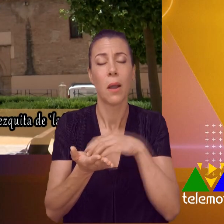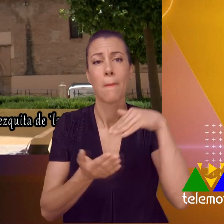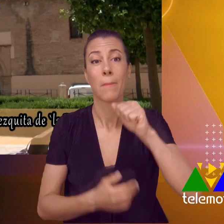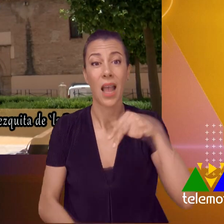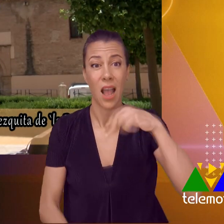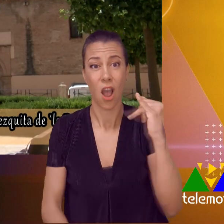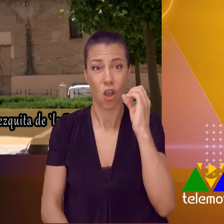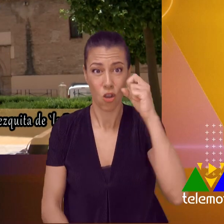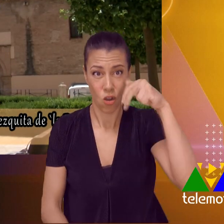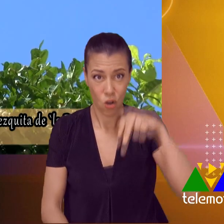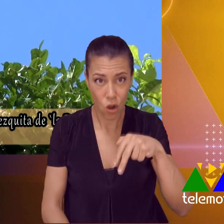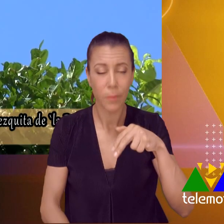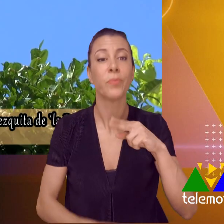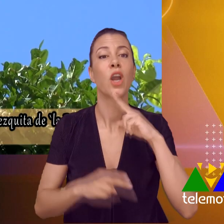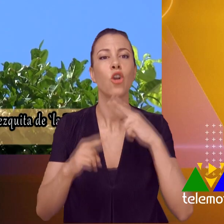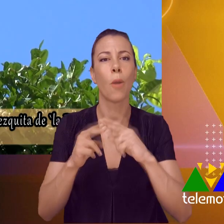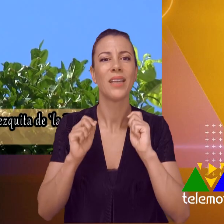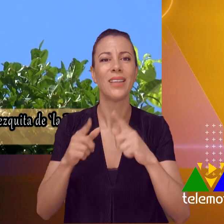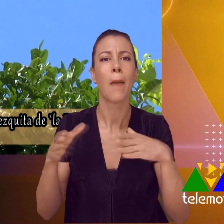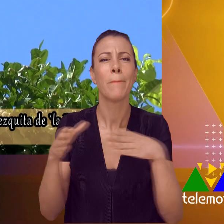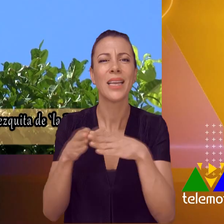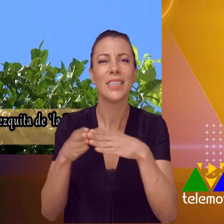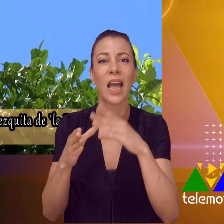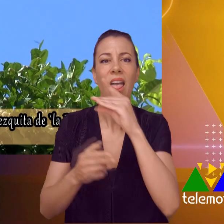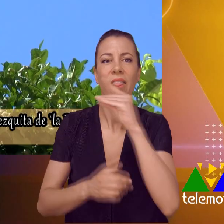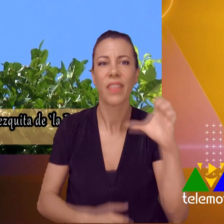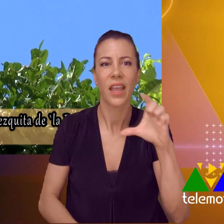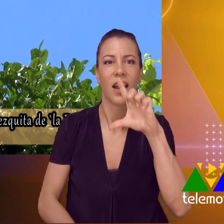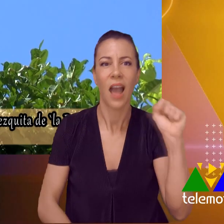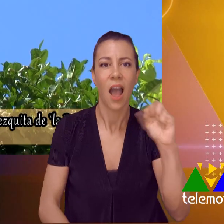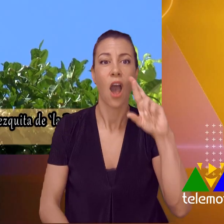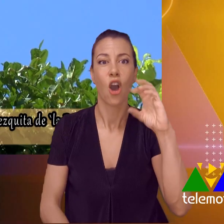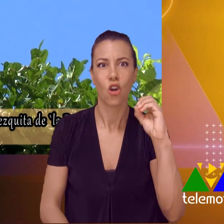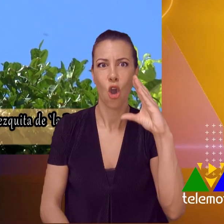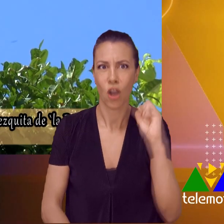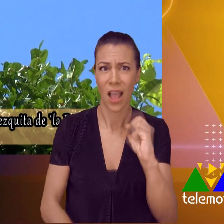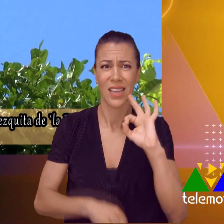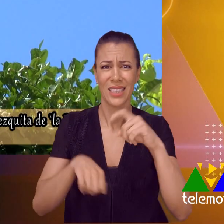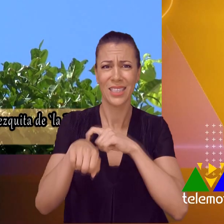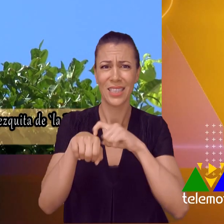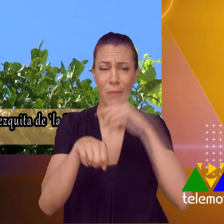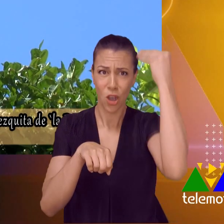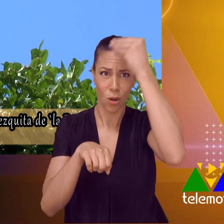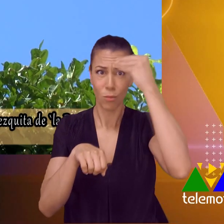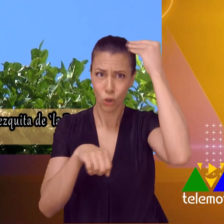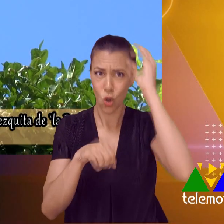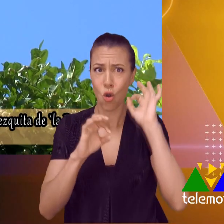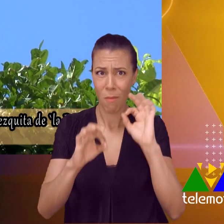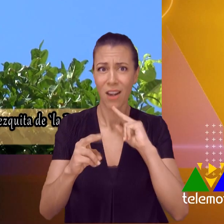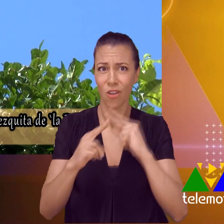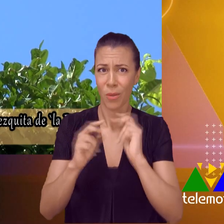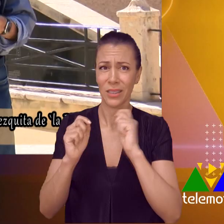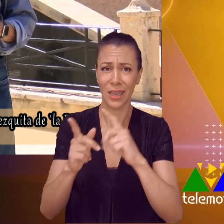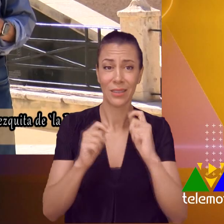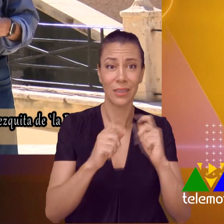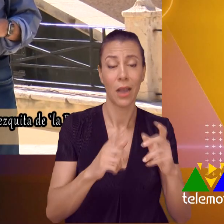Almanjón era la mezquita de la Roca. Mezquita de la Roca. Sí, muy típico del mundo musulmán, llamarla la mezquita de la Roca.